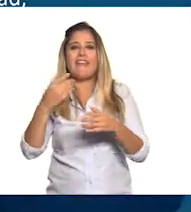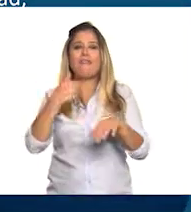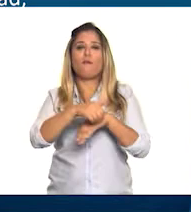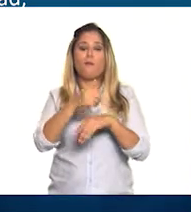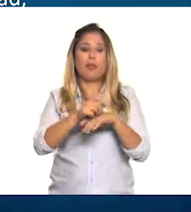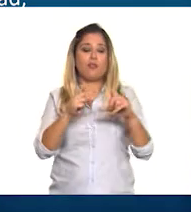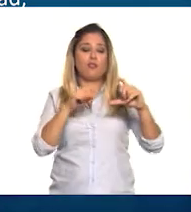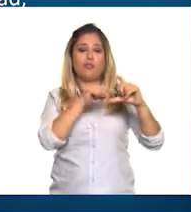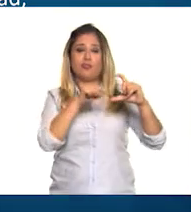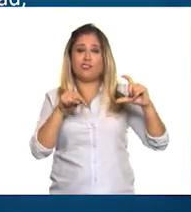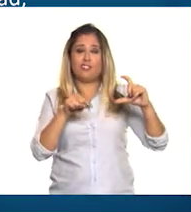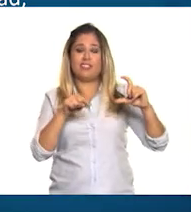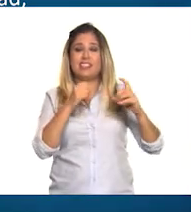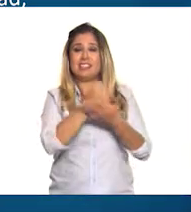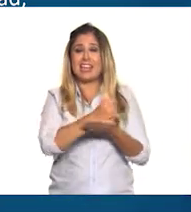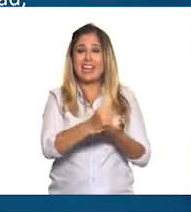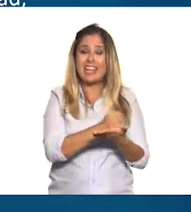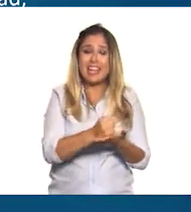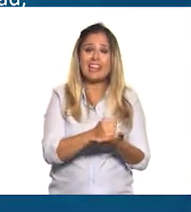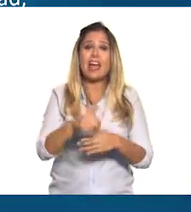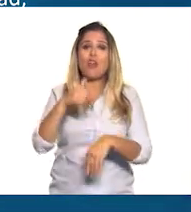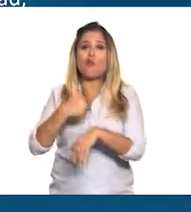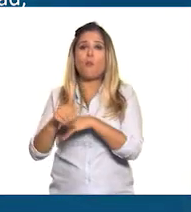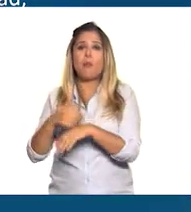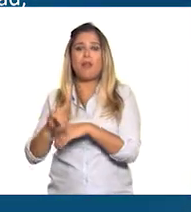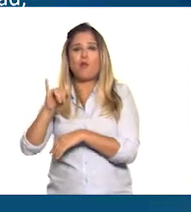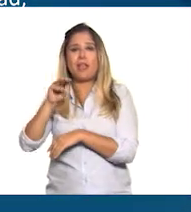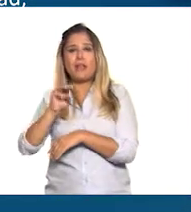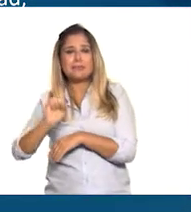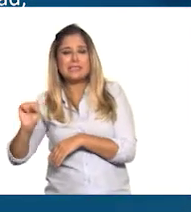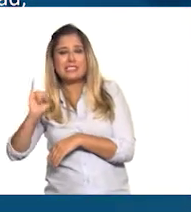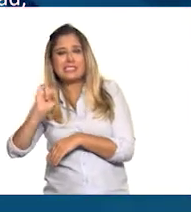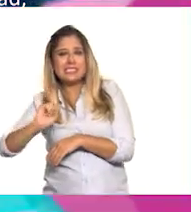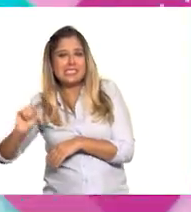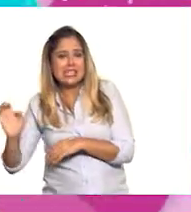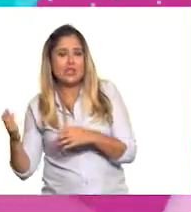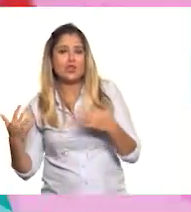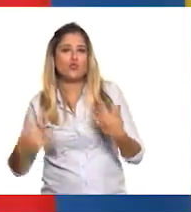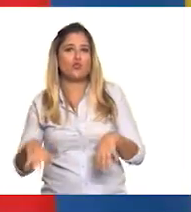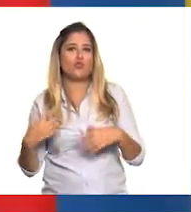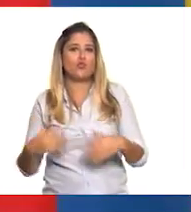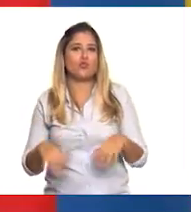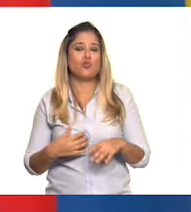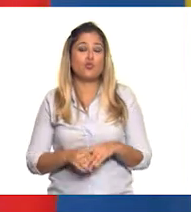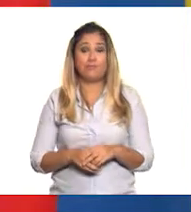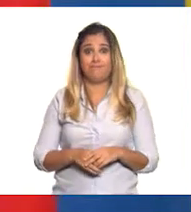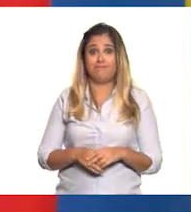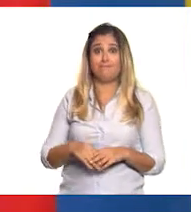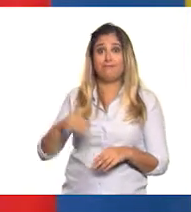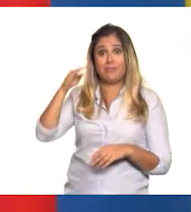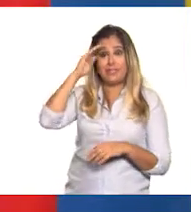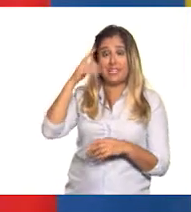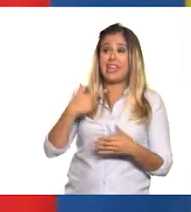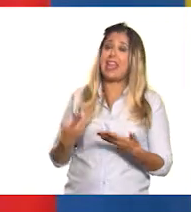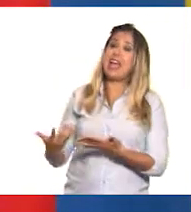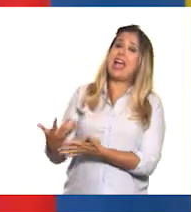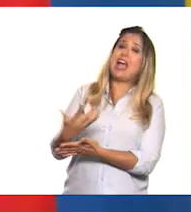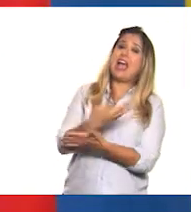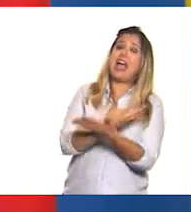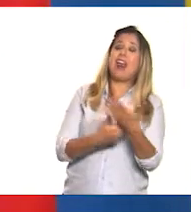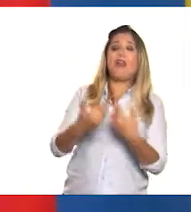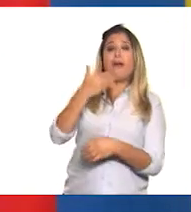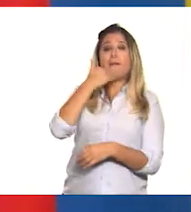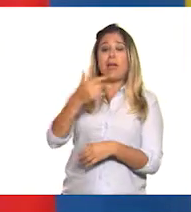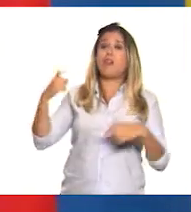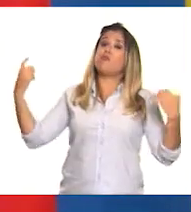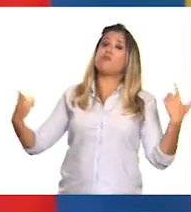crédito, número de seguridad, entre muchos otros. Sí, a veces se piensa que solo si se gana muy bien se puede correr algún